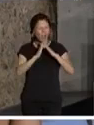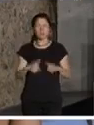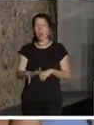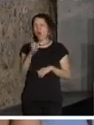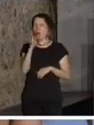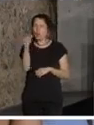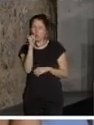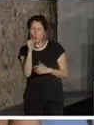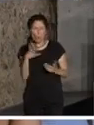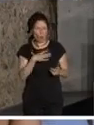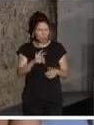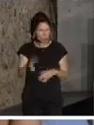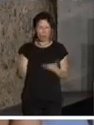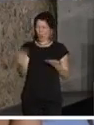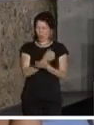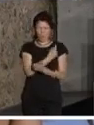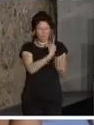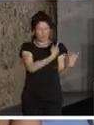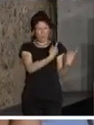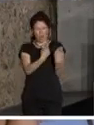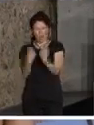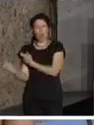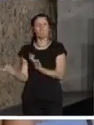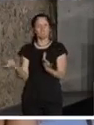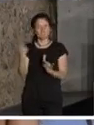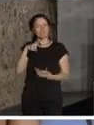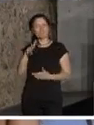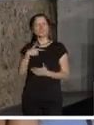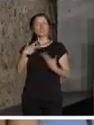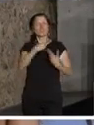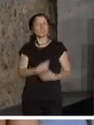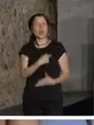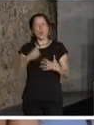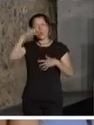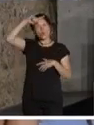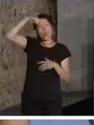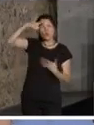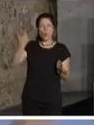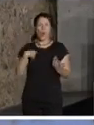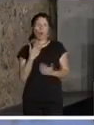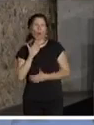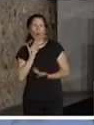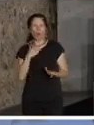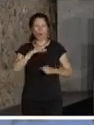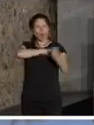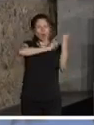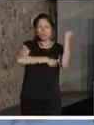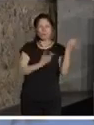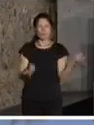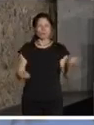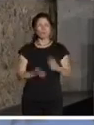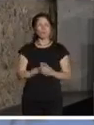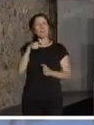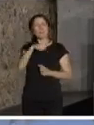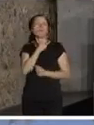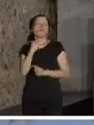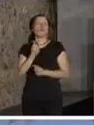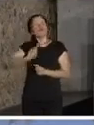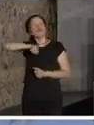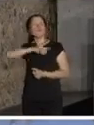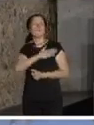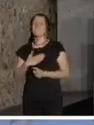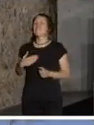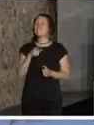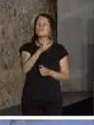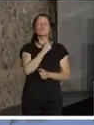al agua potable a todo eso que no tienen ahora la gente a la salud a la cultura al ocio al deporte ese es el badajo que